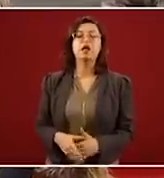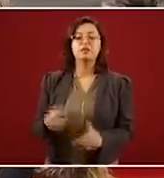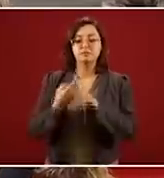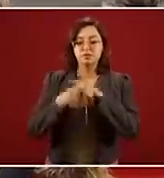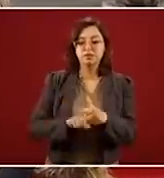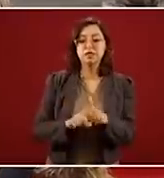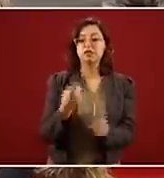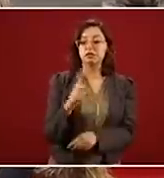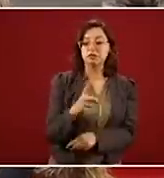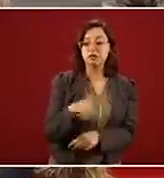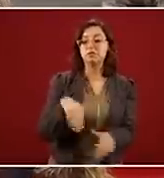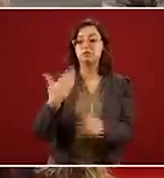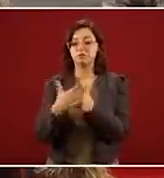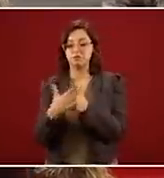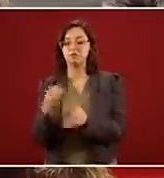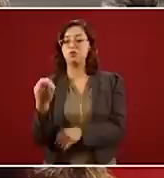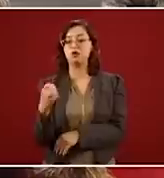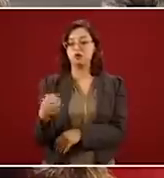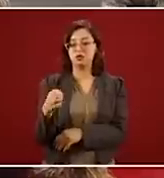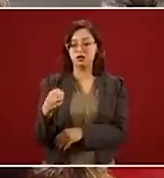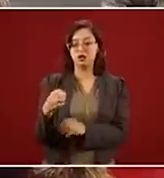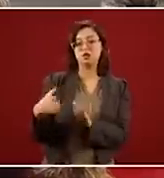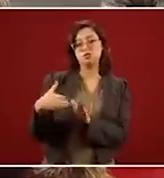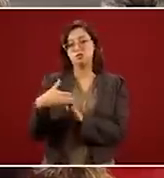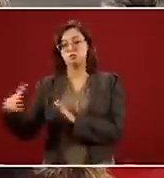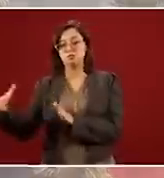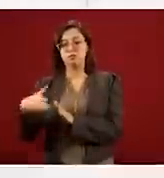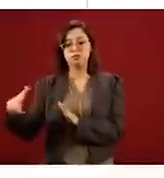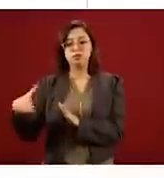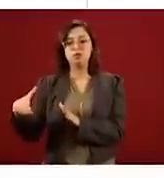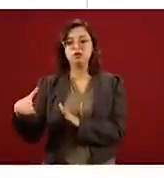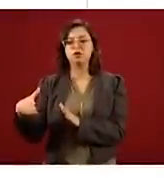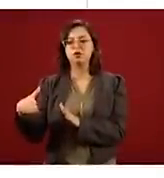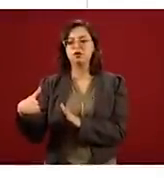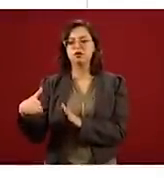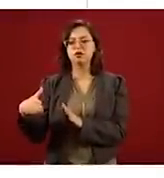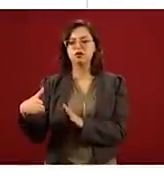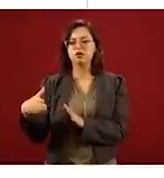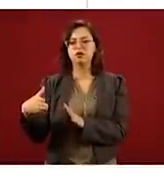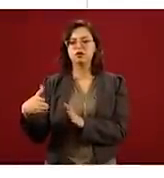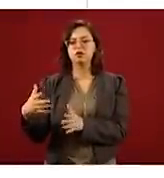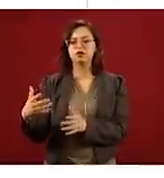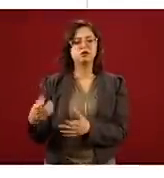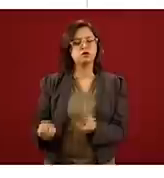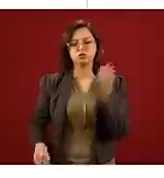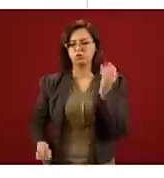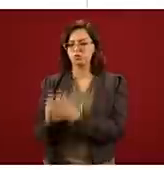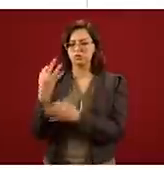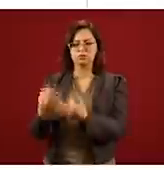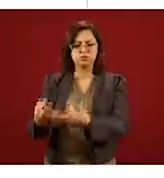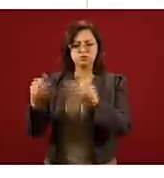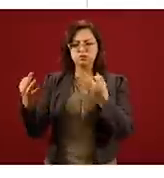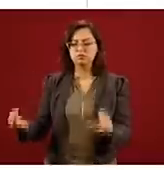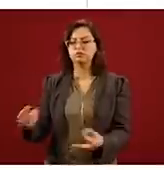el que va a entrar ahora en enero, y estos pozos que son de campos nuevos que